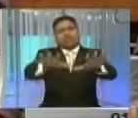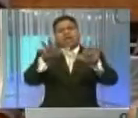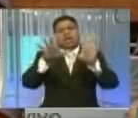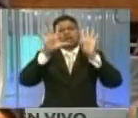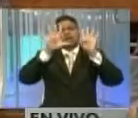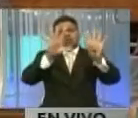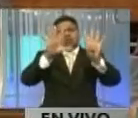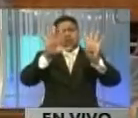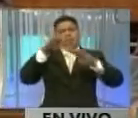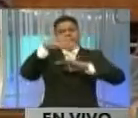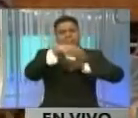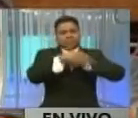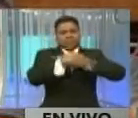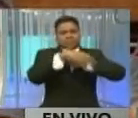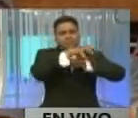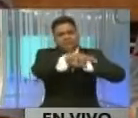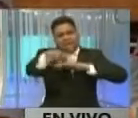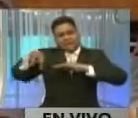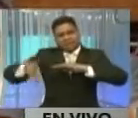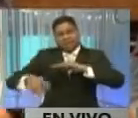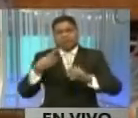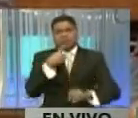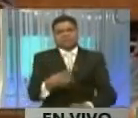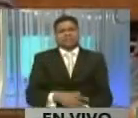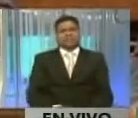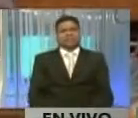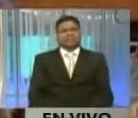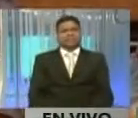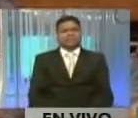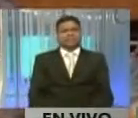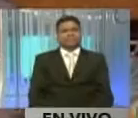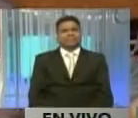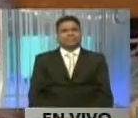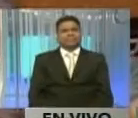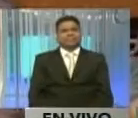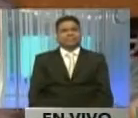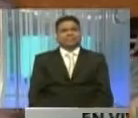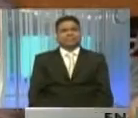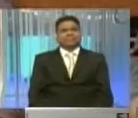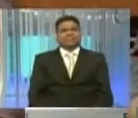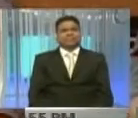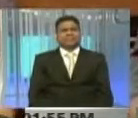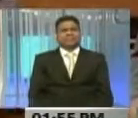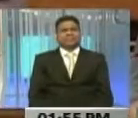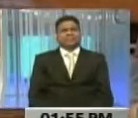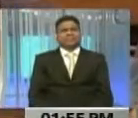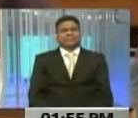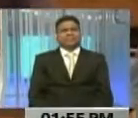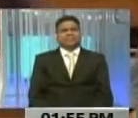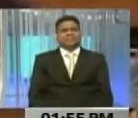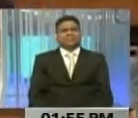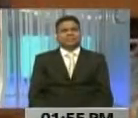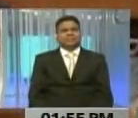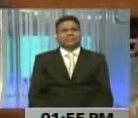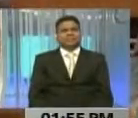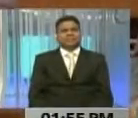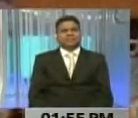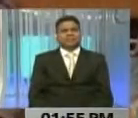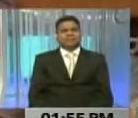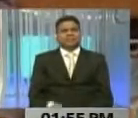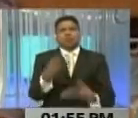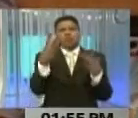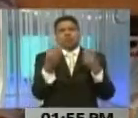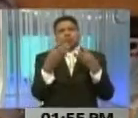que decimos. Así que se dice mucha M, para no decir la palabra, que significa